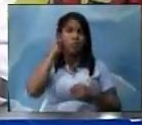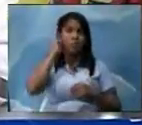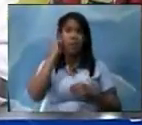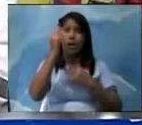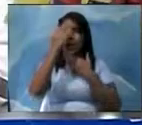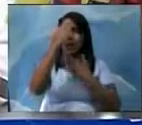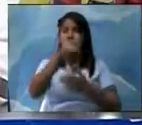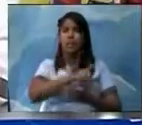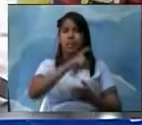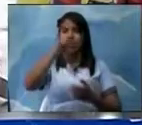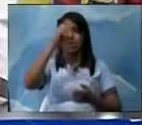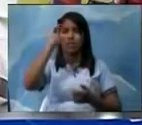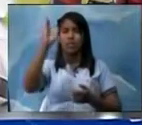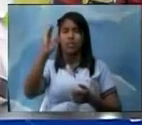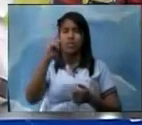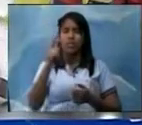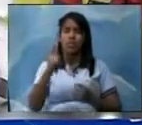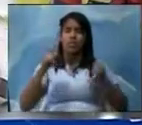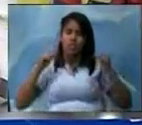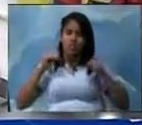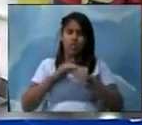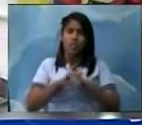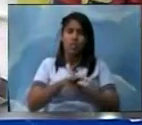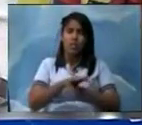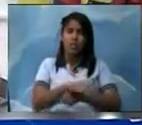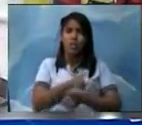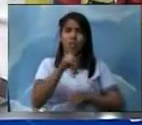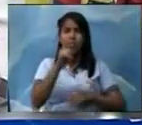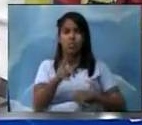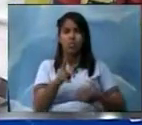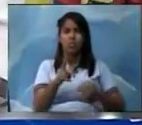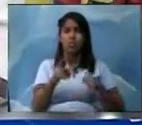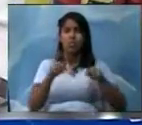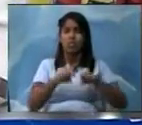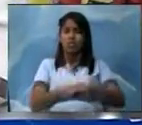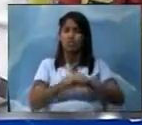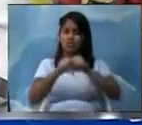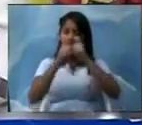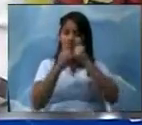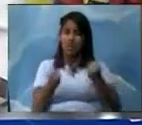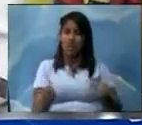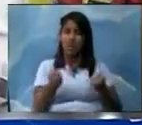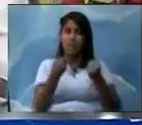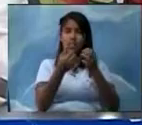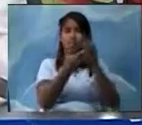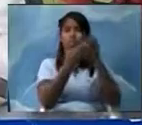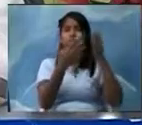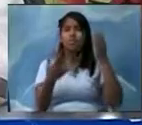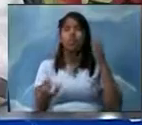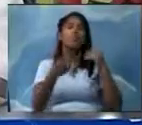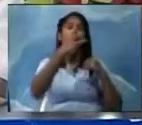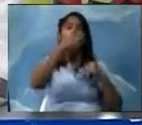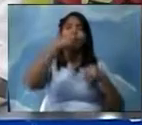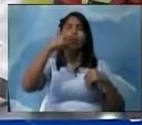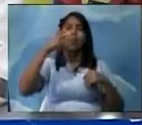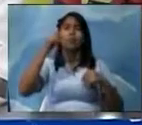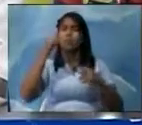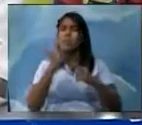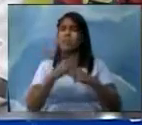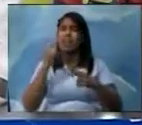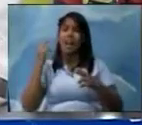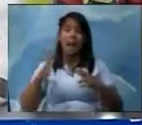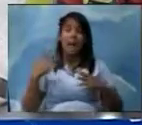agradecida de Dios y derramó un frasco de alabastro un perfume